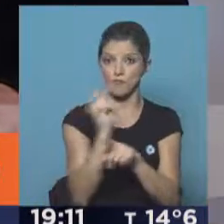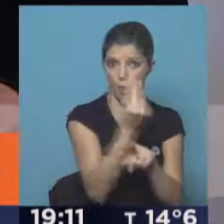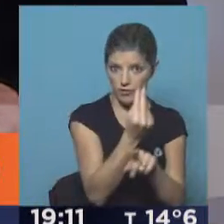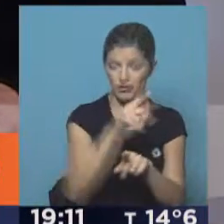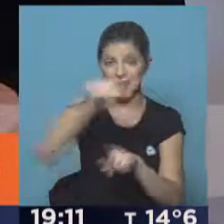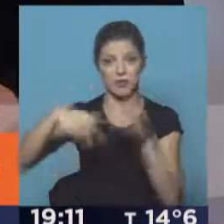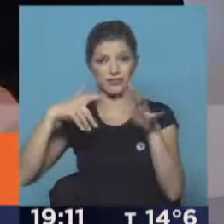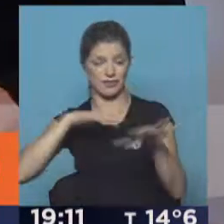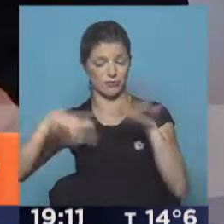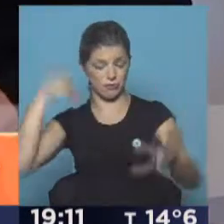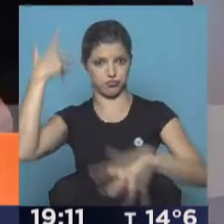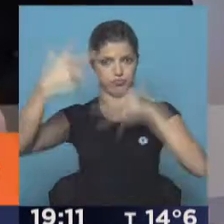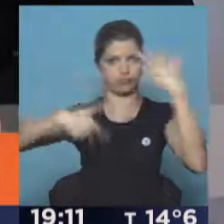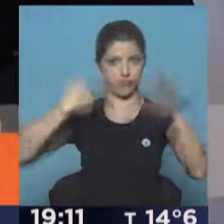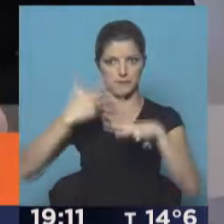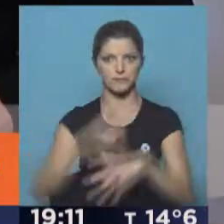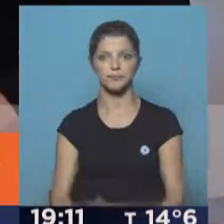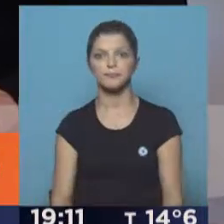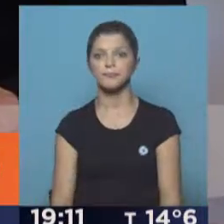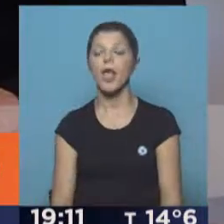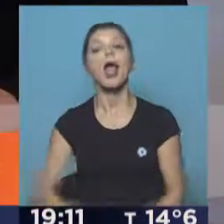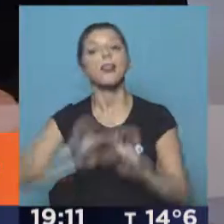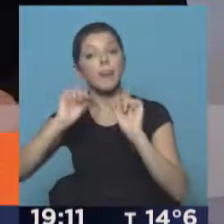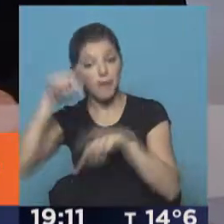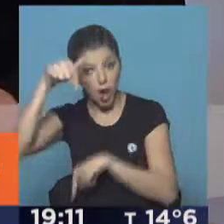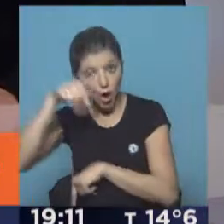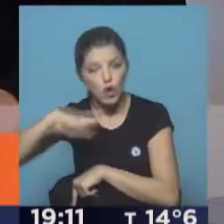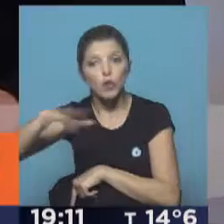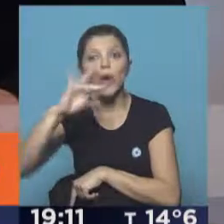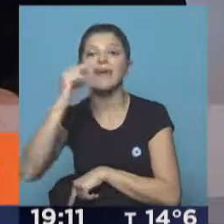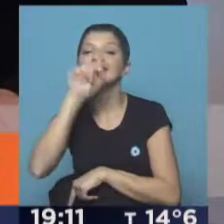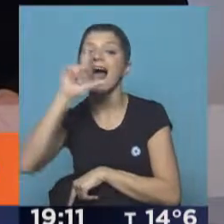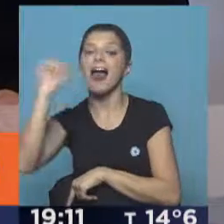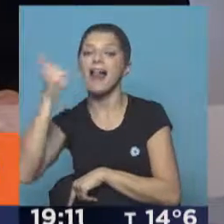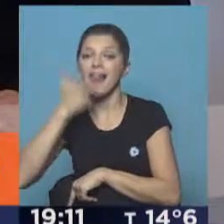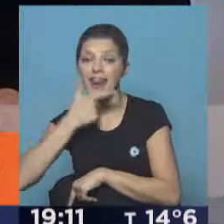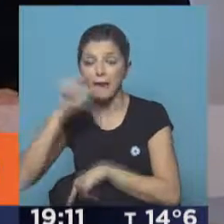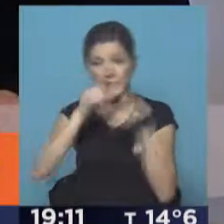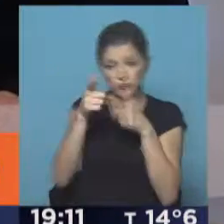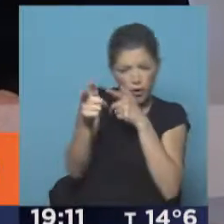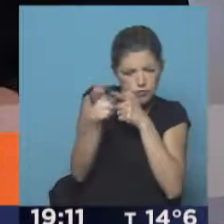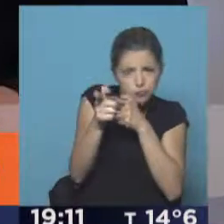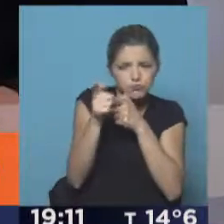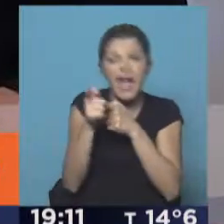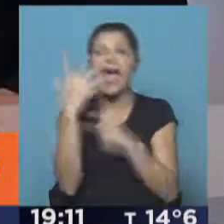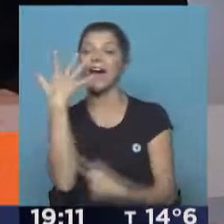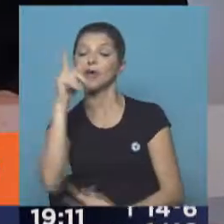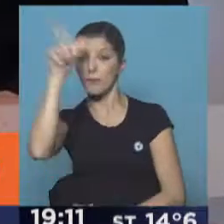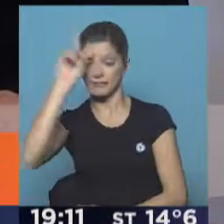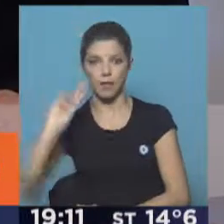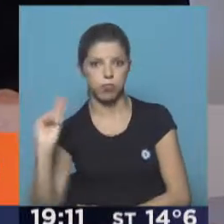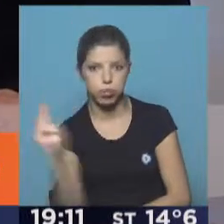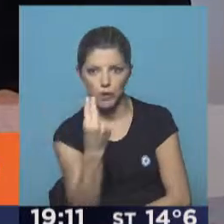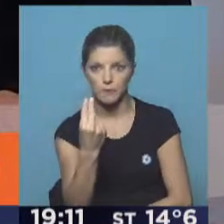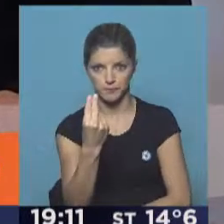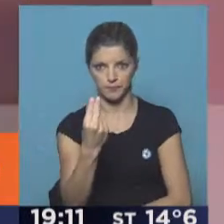situación de disturbios en las últimas horas. Sí, y hoy en Dallas, francotiradores acribillaron a 5 efectivos. Uno de los atacantes fue